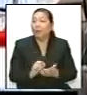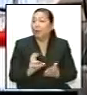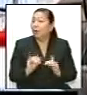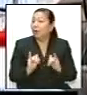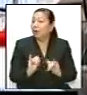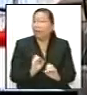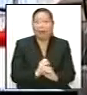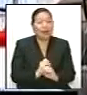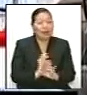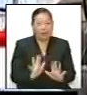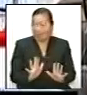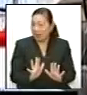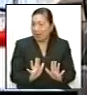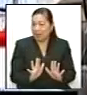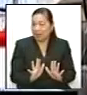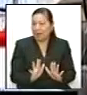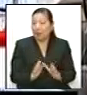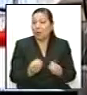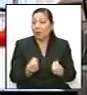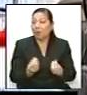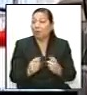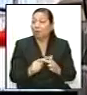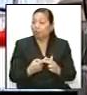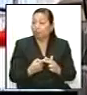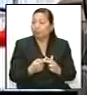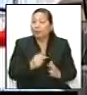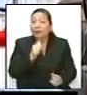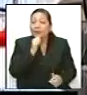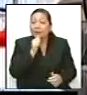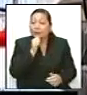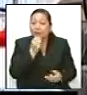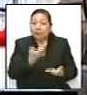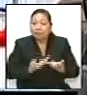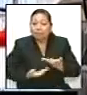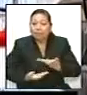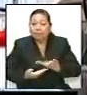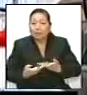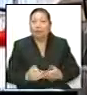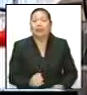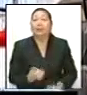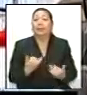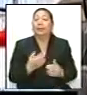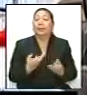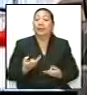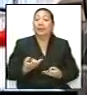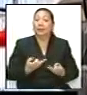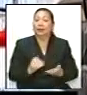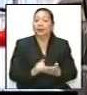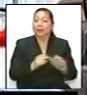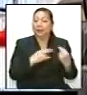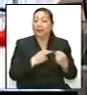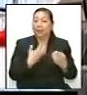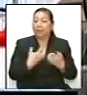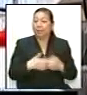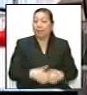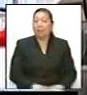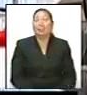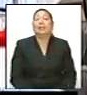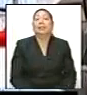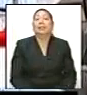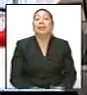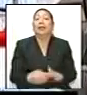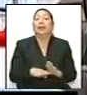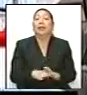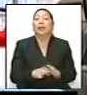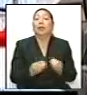queda claro es que si parte de, como es una iniciativa privada cofinanciada, este presupuesto lo asume la empresa dentro de los